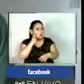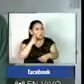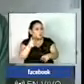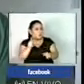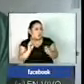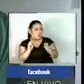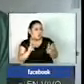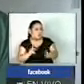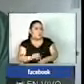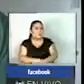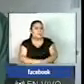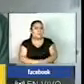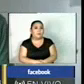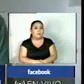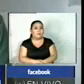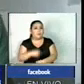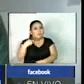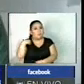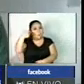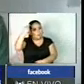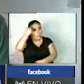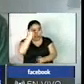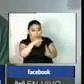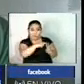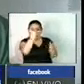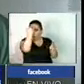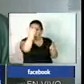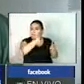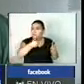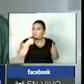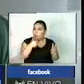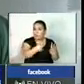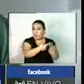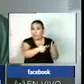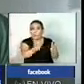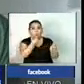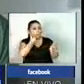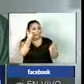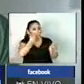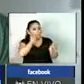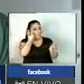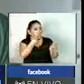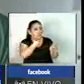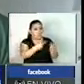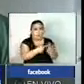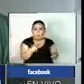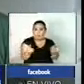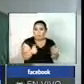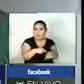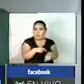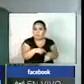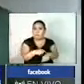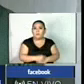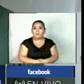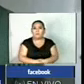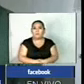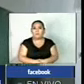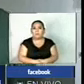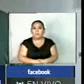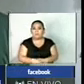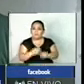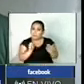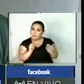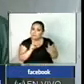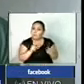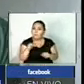pienso que es una buena iniciativa y estos muchachos la verdad que lo hacen en un buen tiempo y una buena